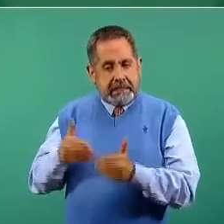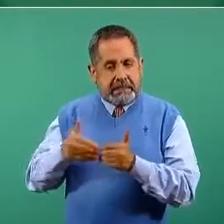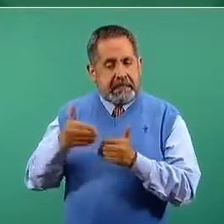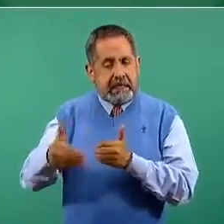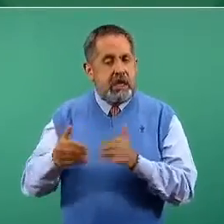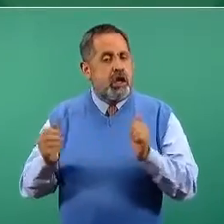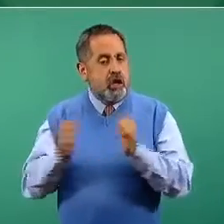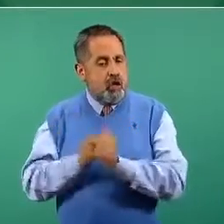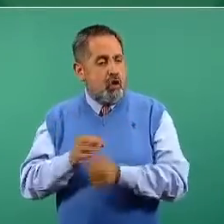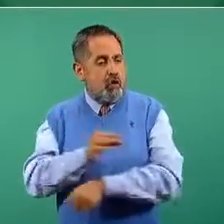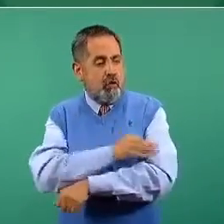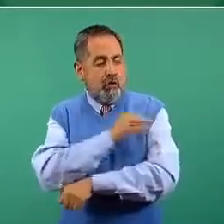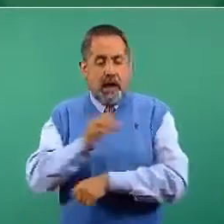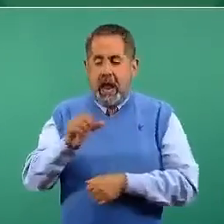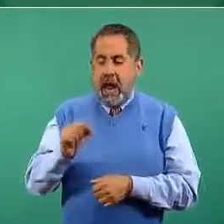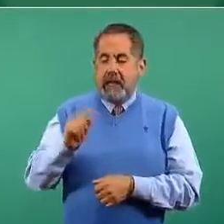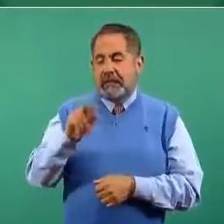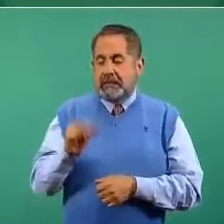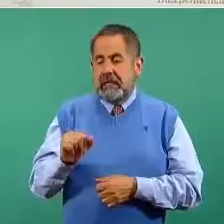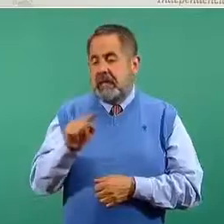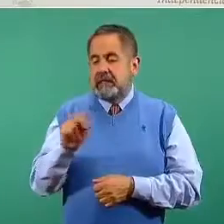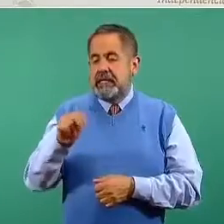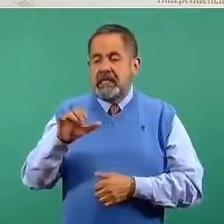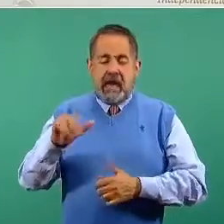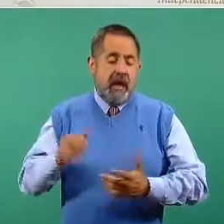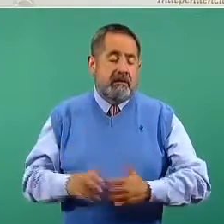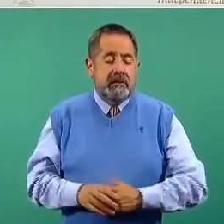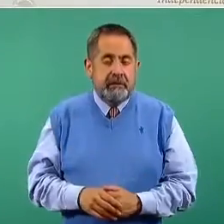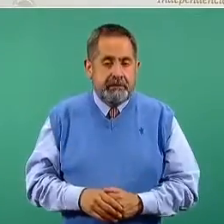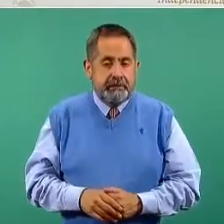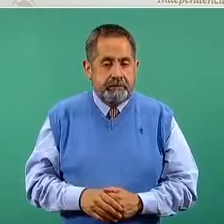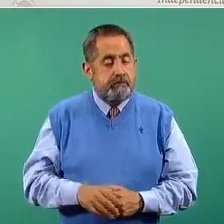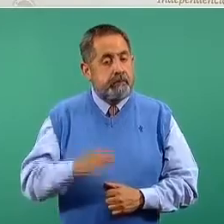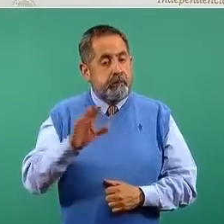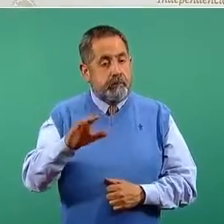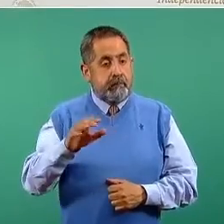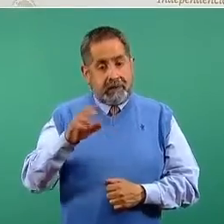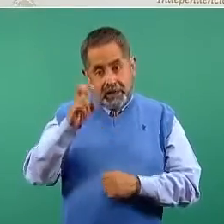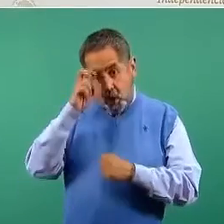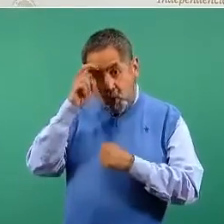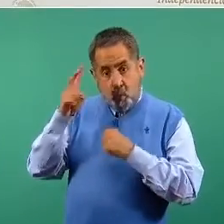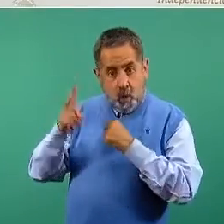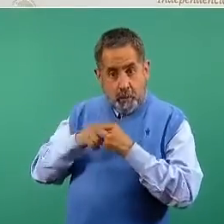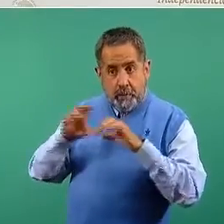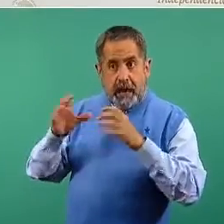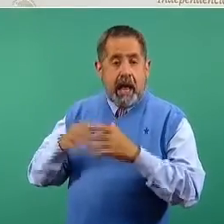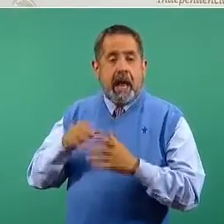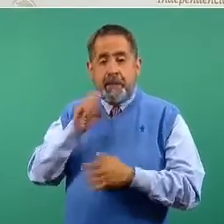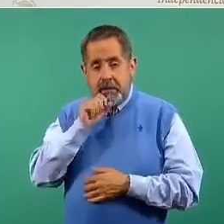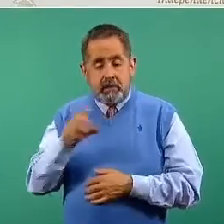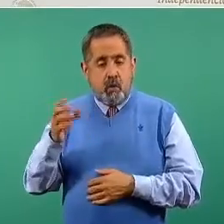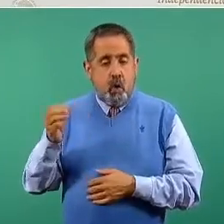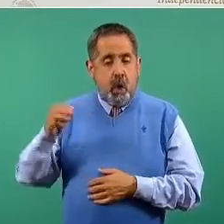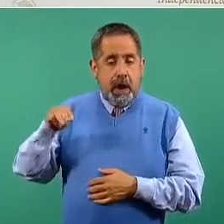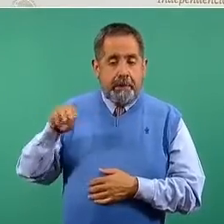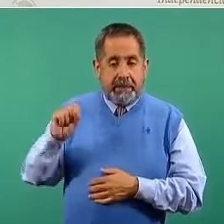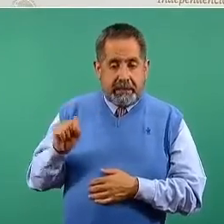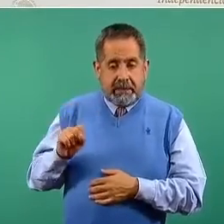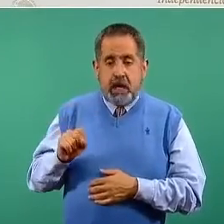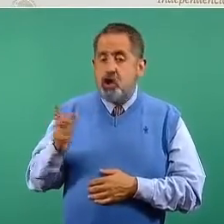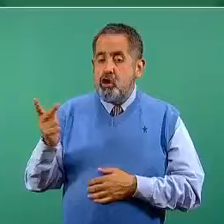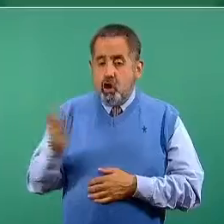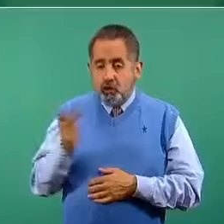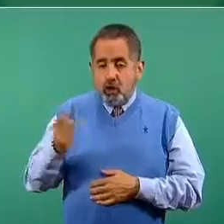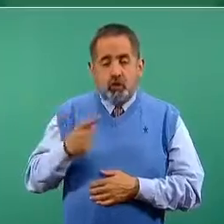con la vacuna de AstraZeneca. Ahora, la Agencia Europea de Medicamentos y también la Organización Mundial de la Salud